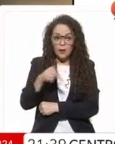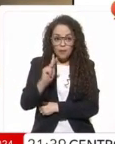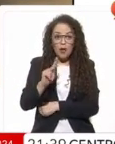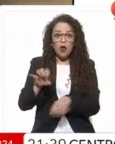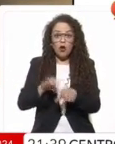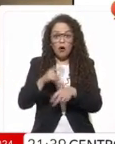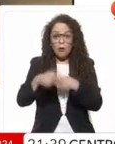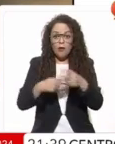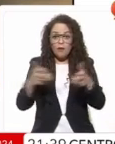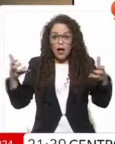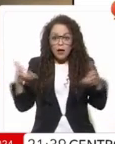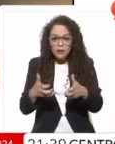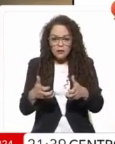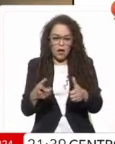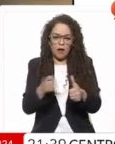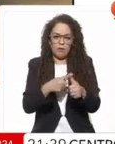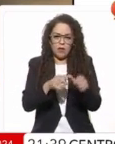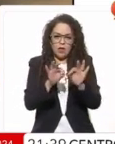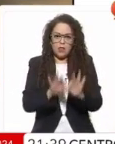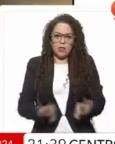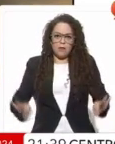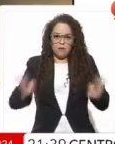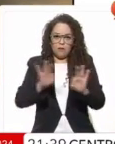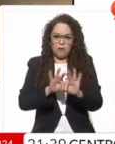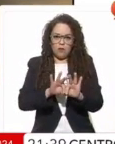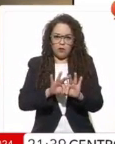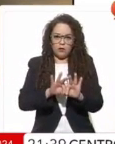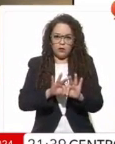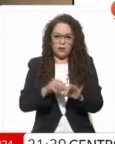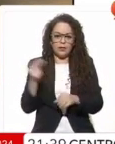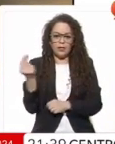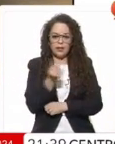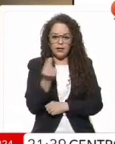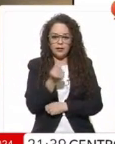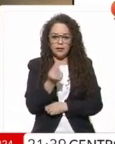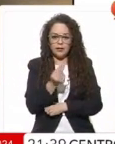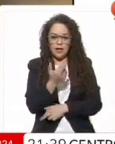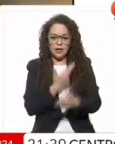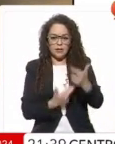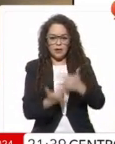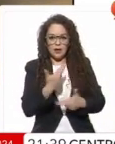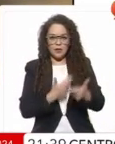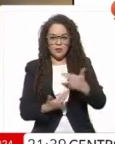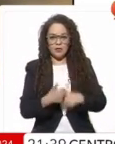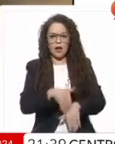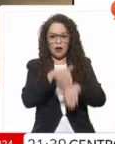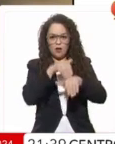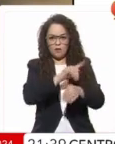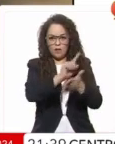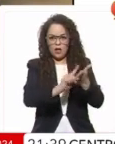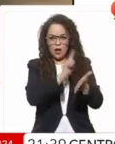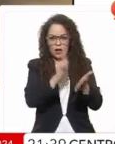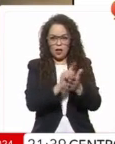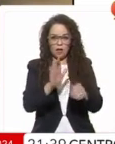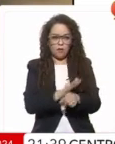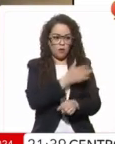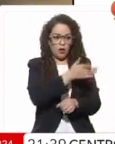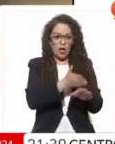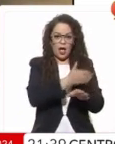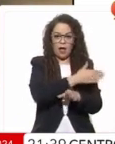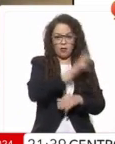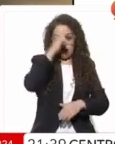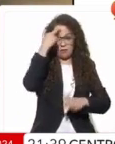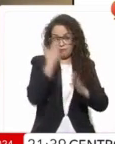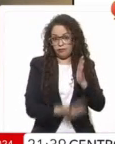el primer paso en el caso del PRI es recuperar la legalidad. Recuperando la legalidad, recuperas